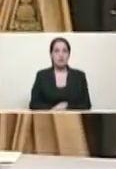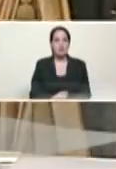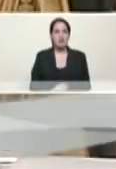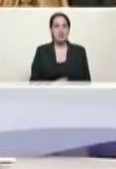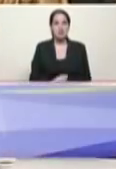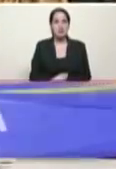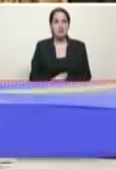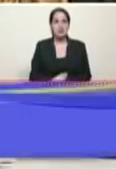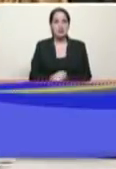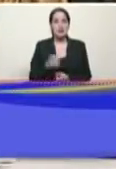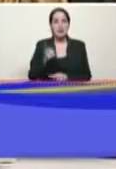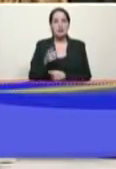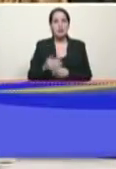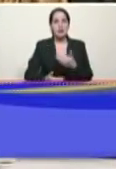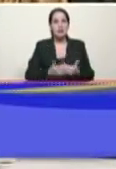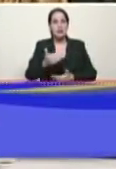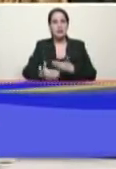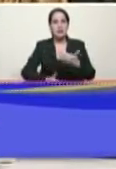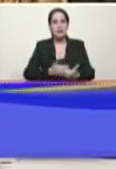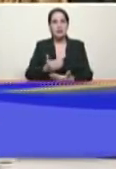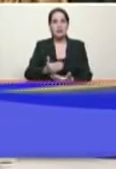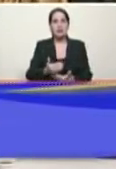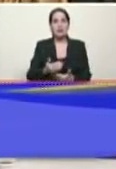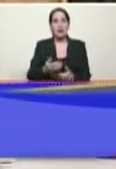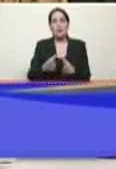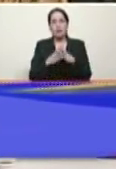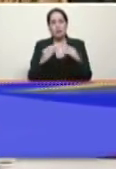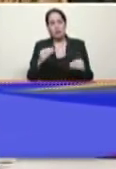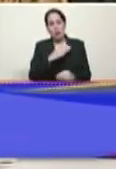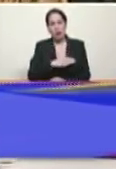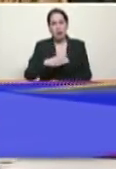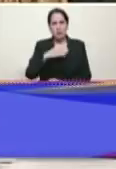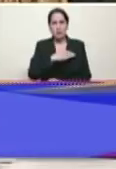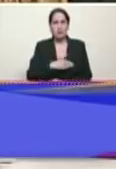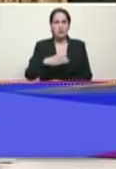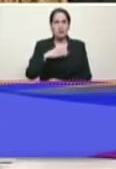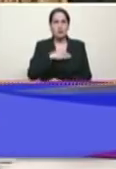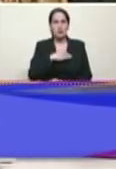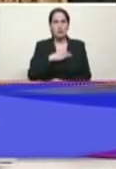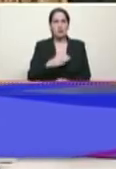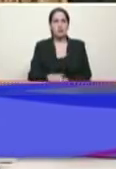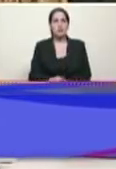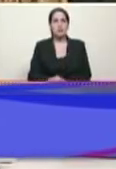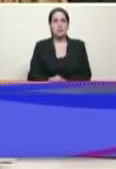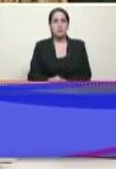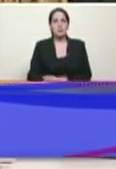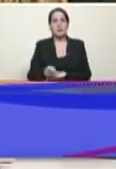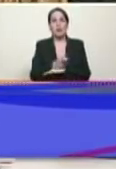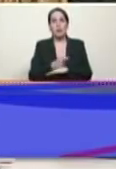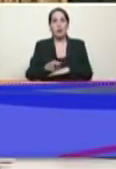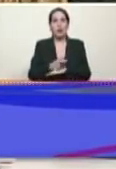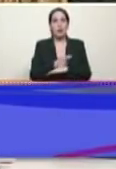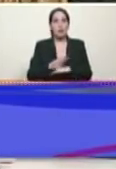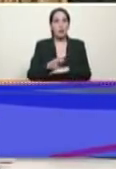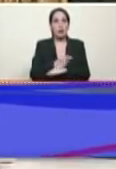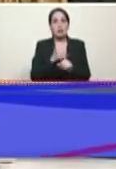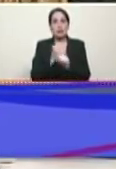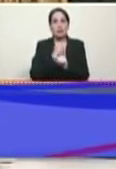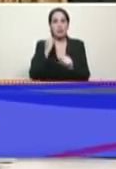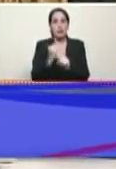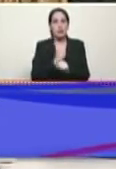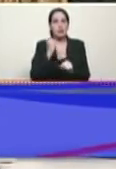avanzar en todas las misiones, en todas las grandes misiones. Gobernar, gobernar, trabajar,